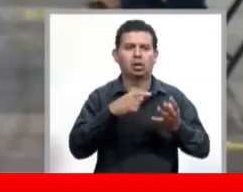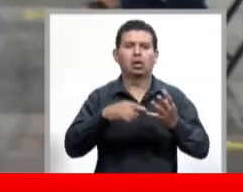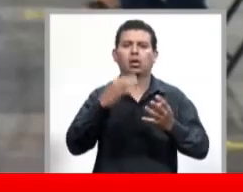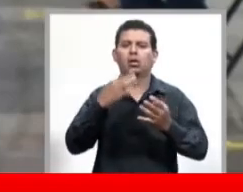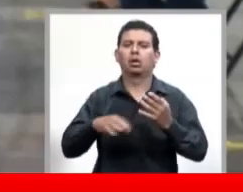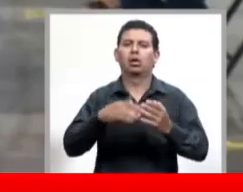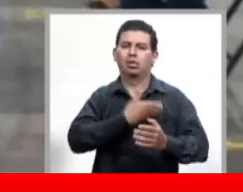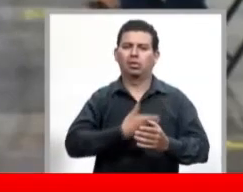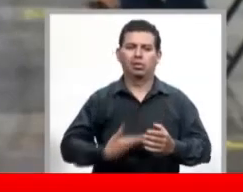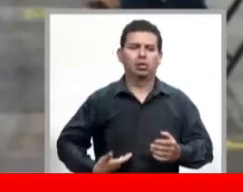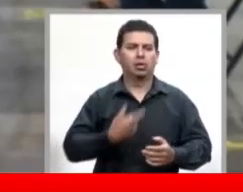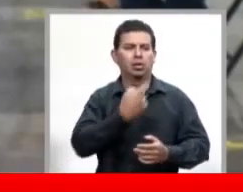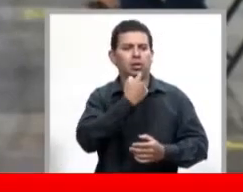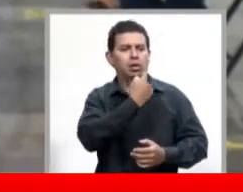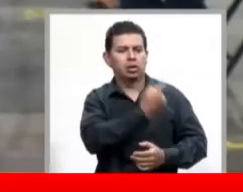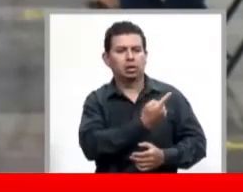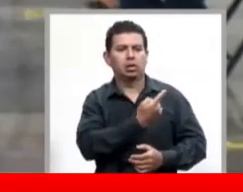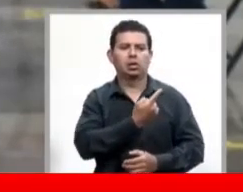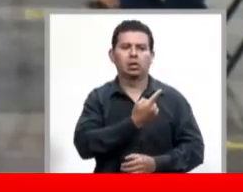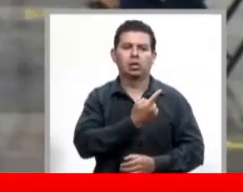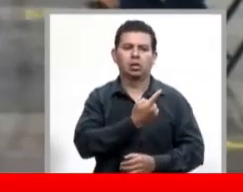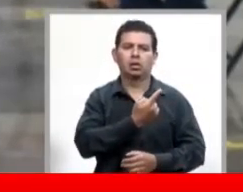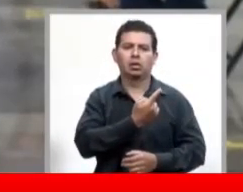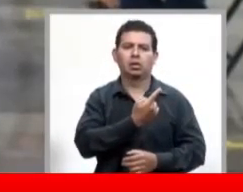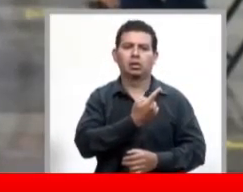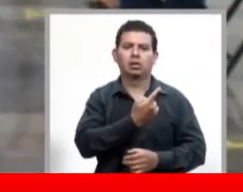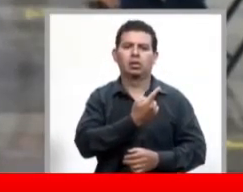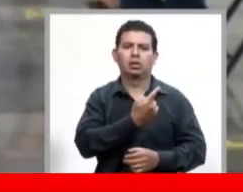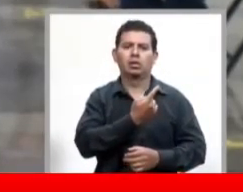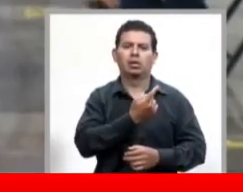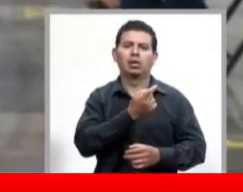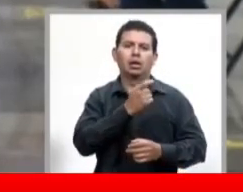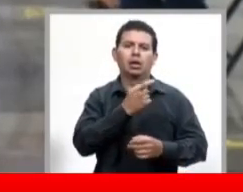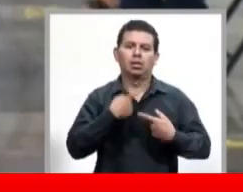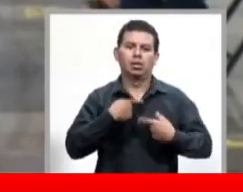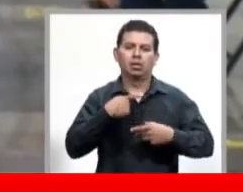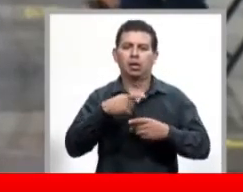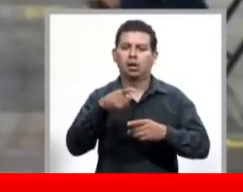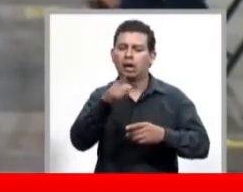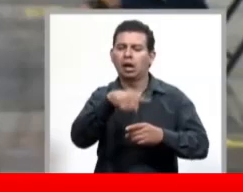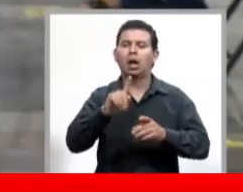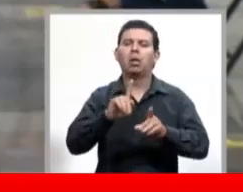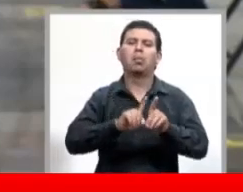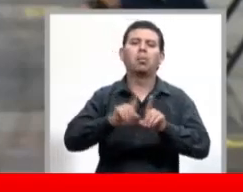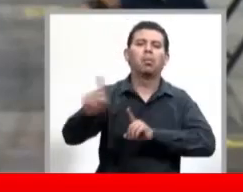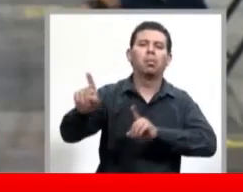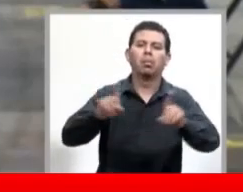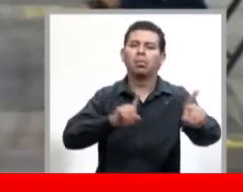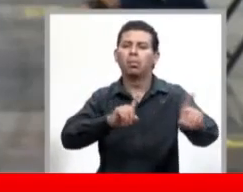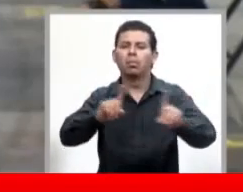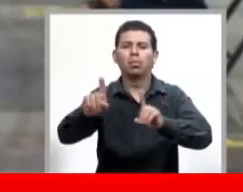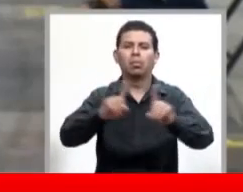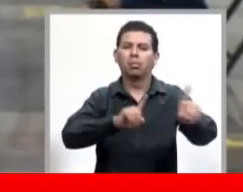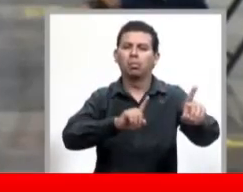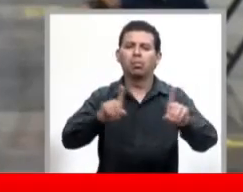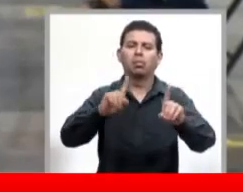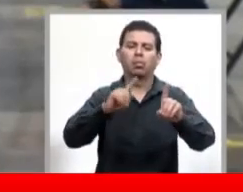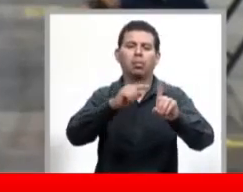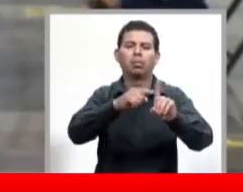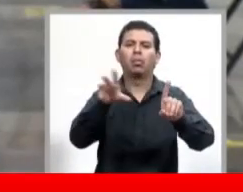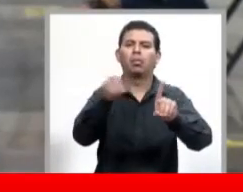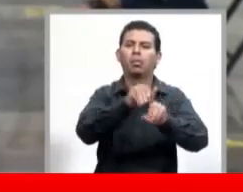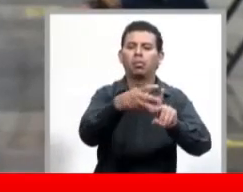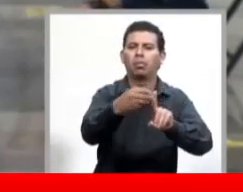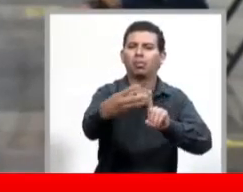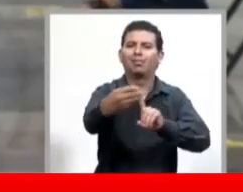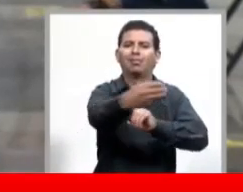gobierno federal ha fallado en el caso de tener esas largas filas de personas afuera de los bancos? Es una fuerte red de contagio,